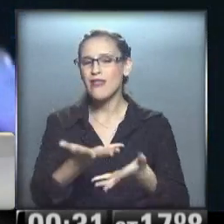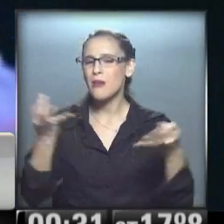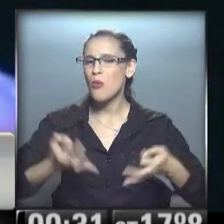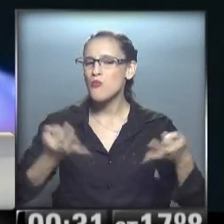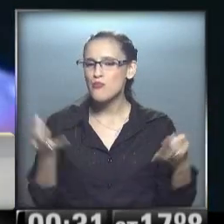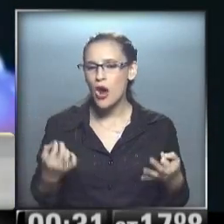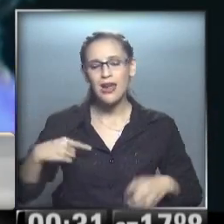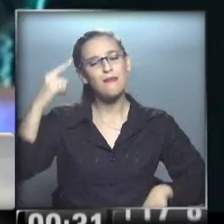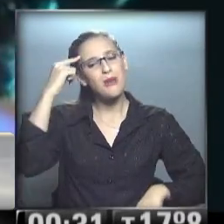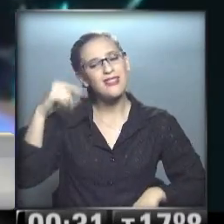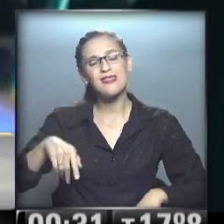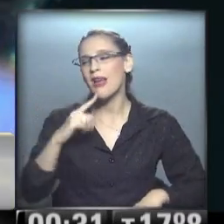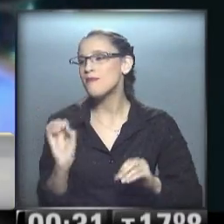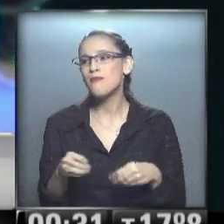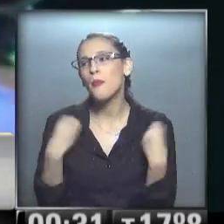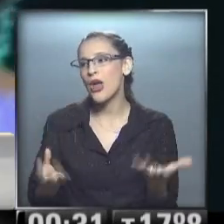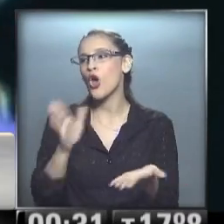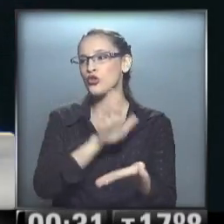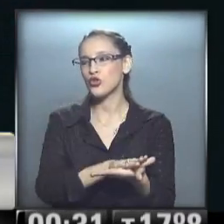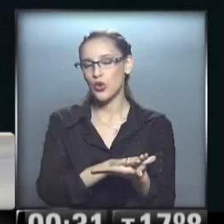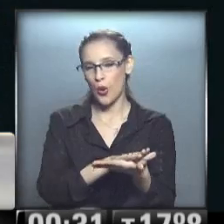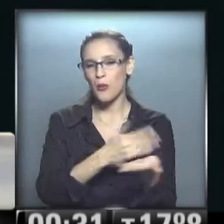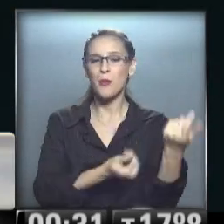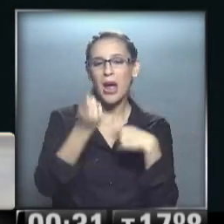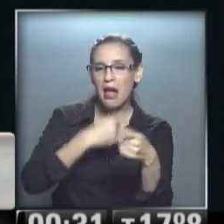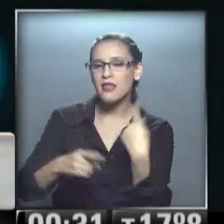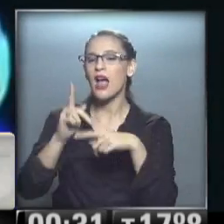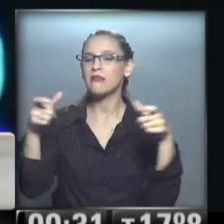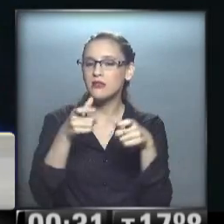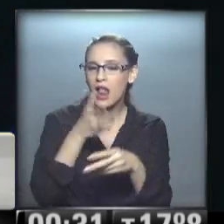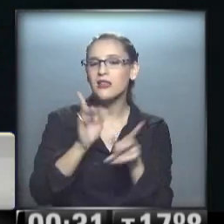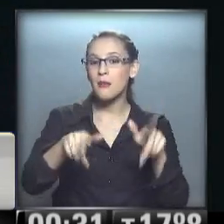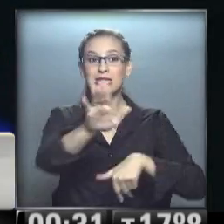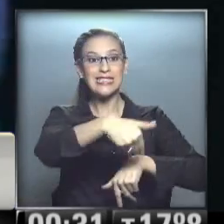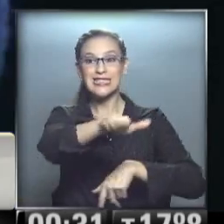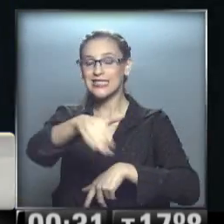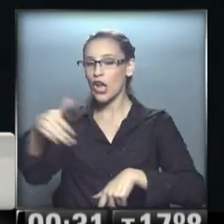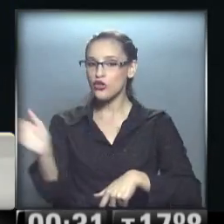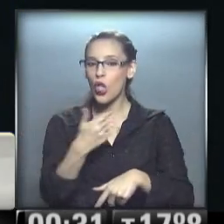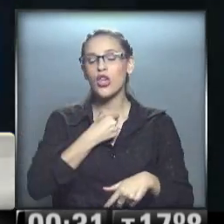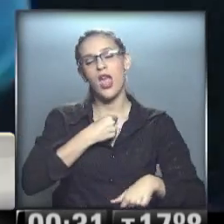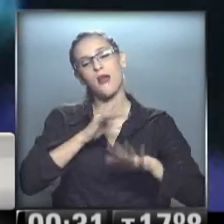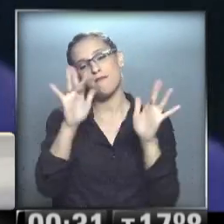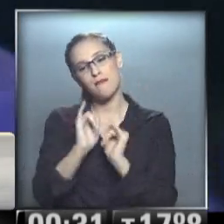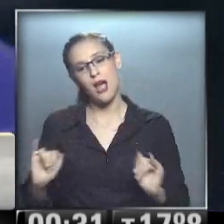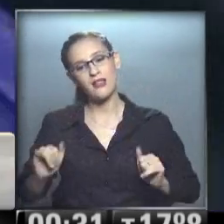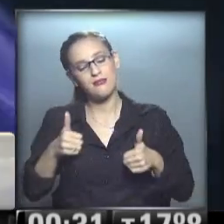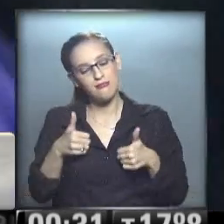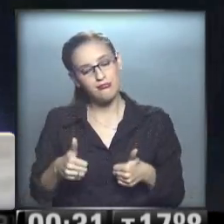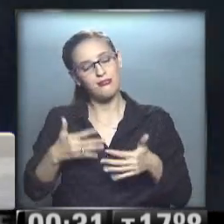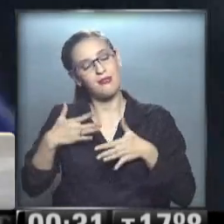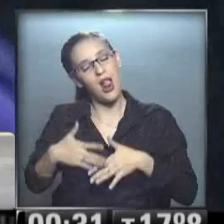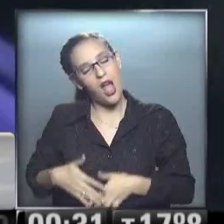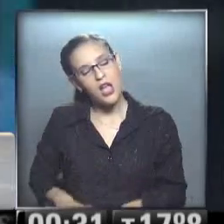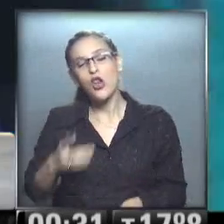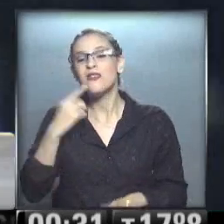más fuerte en lo que tiene que ver con la venta de tickets y la convocatoria. Se pide, por supuesto, vivirla en paz, tratar de disfrutarlo. Esto lo digo porque